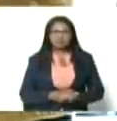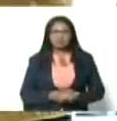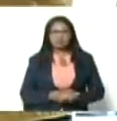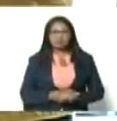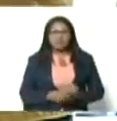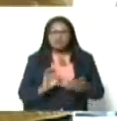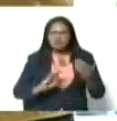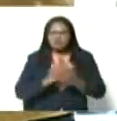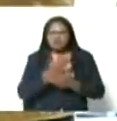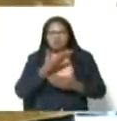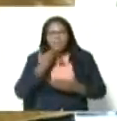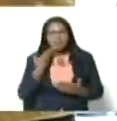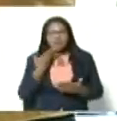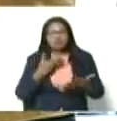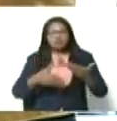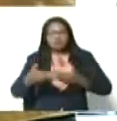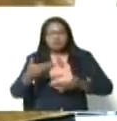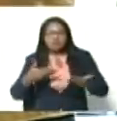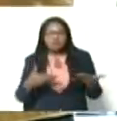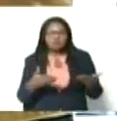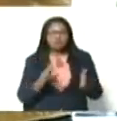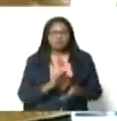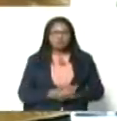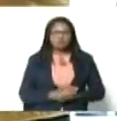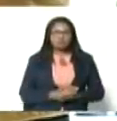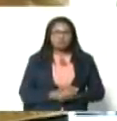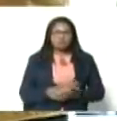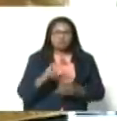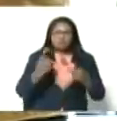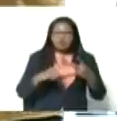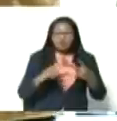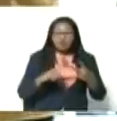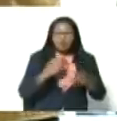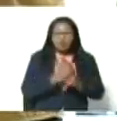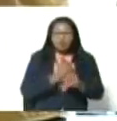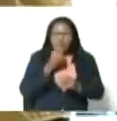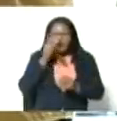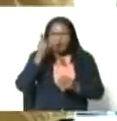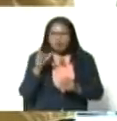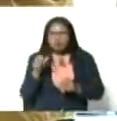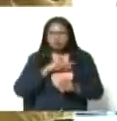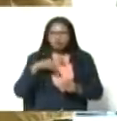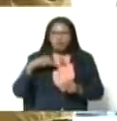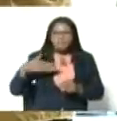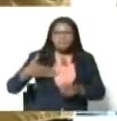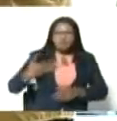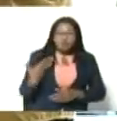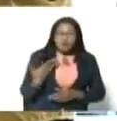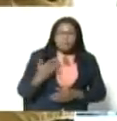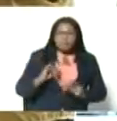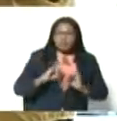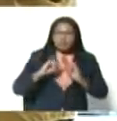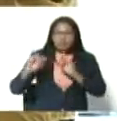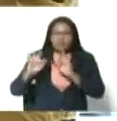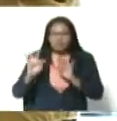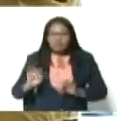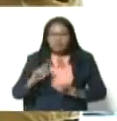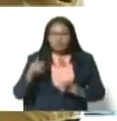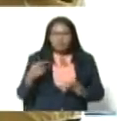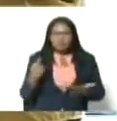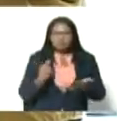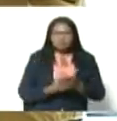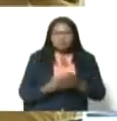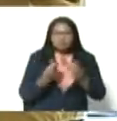que funcione mejor el sistema y, en segundo lugar, para que los trabajadores, nosotros podamos tener el sustento en